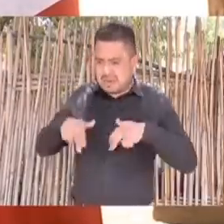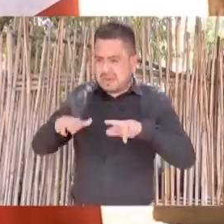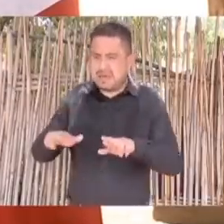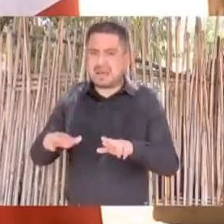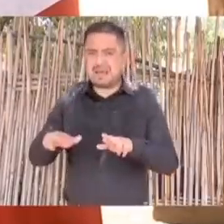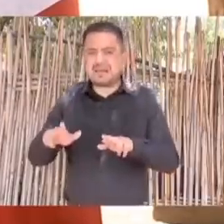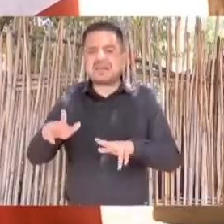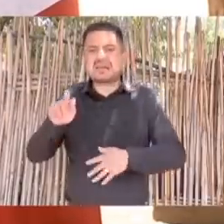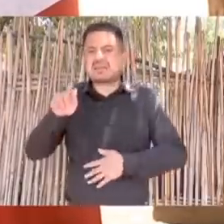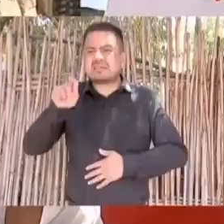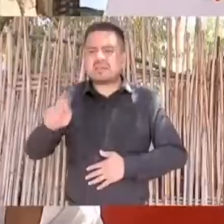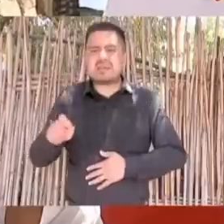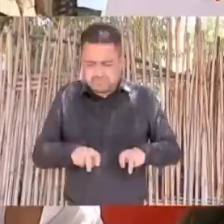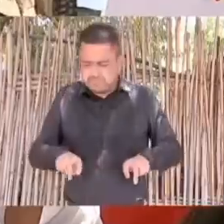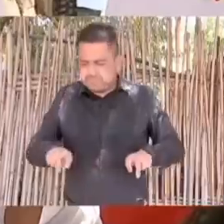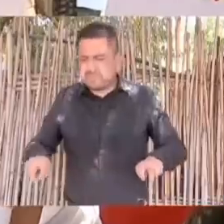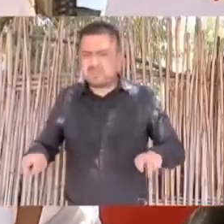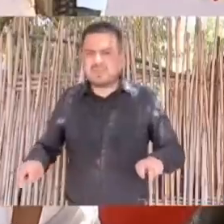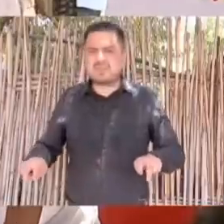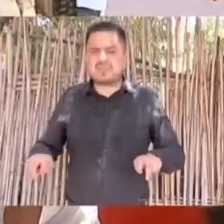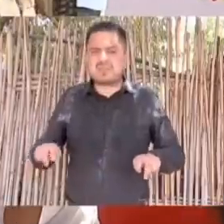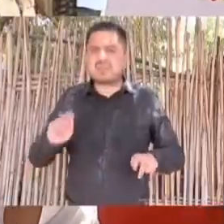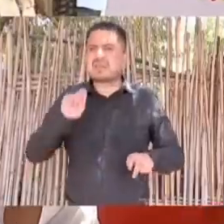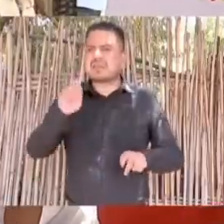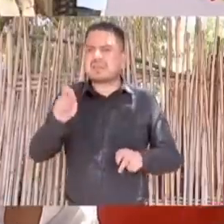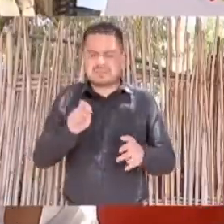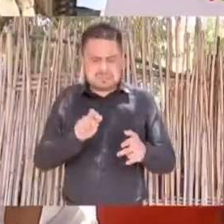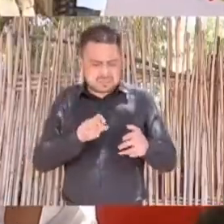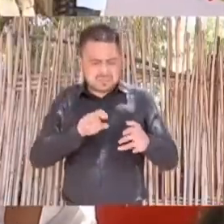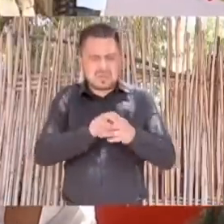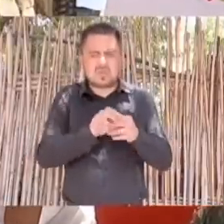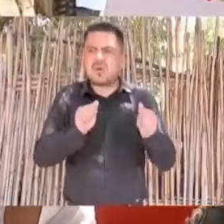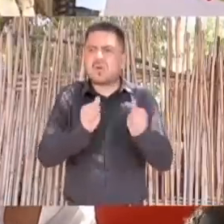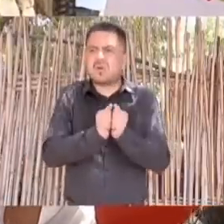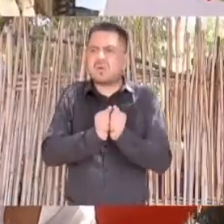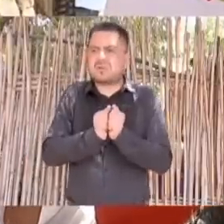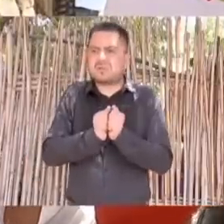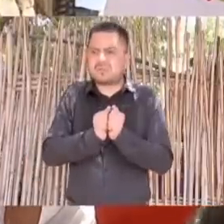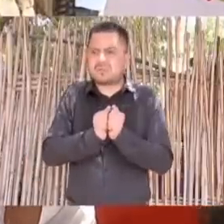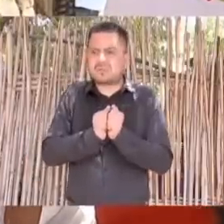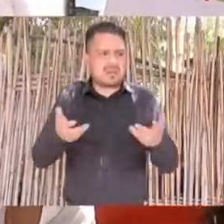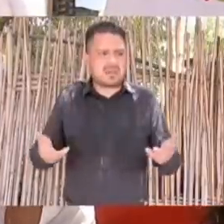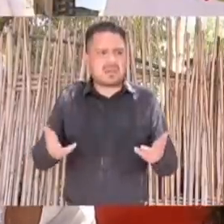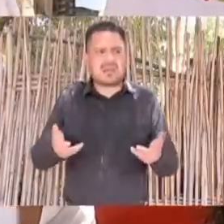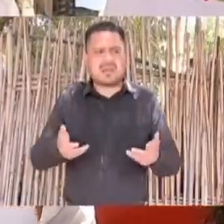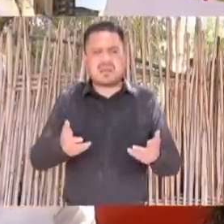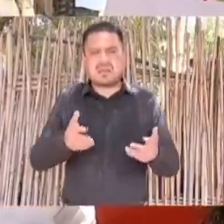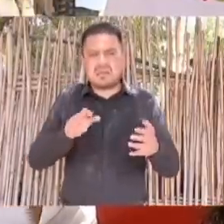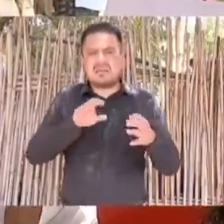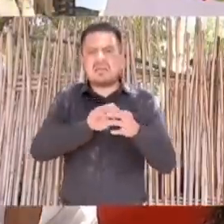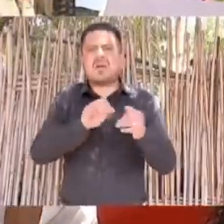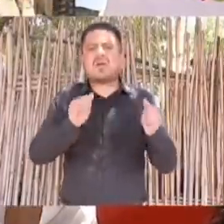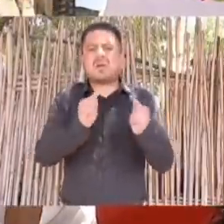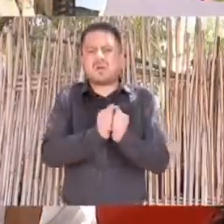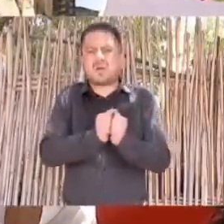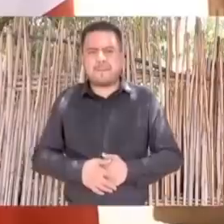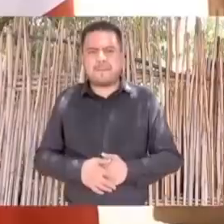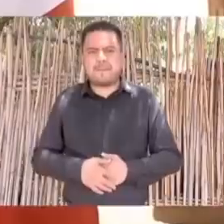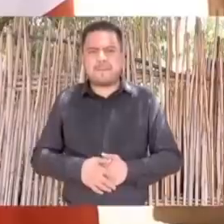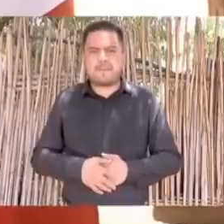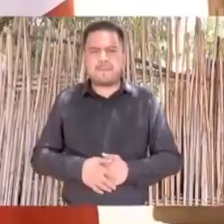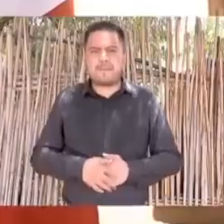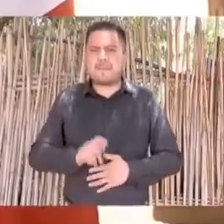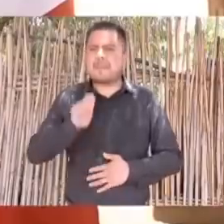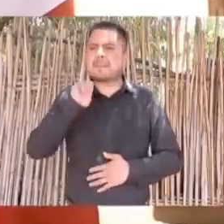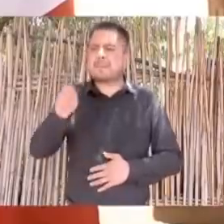integrantes del gabinete, los que tienen que ver con la cuestión agraria, quien tiene que ver con el agua,